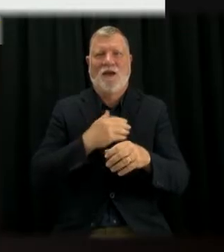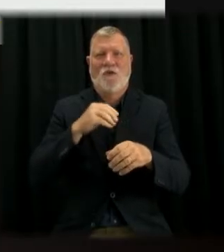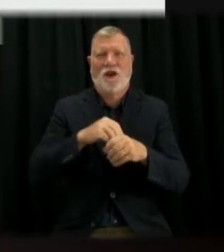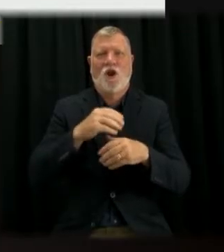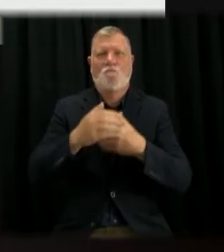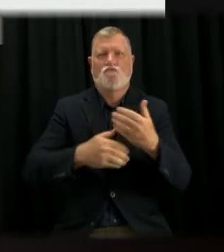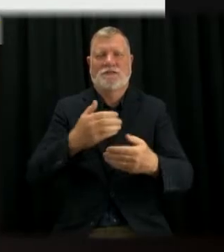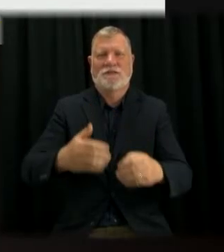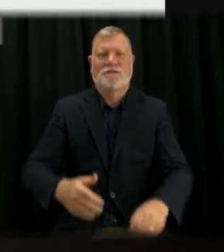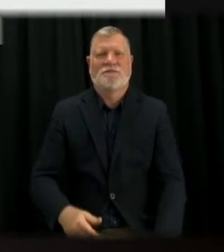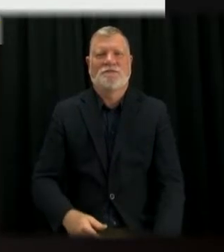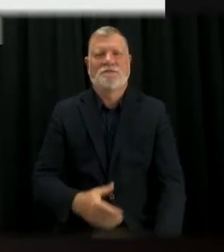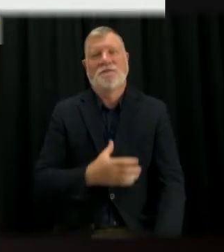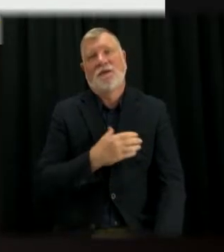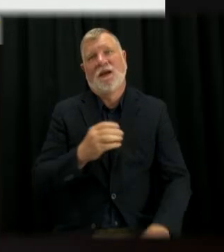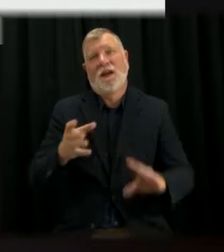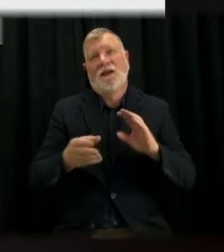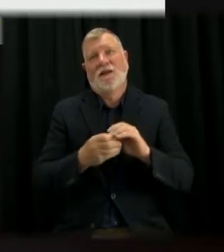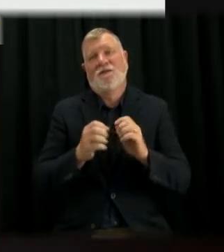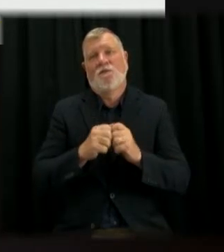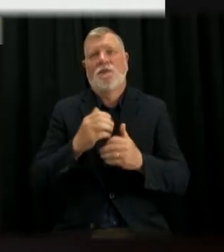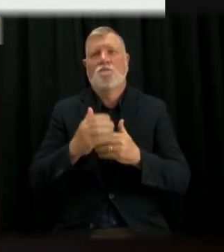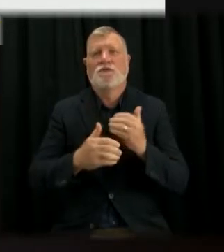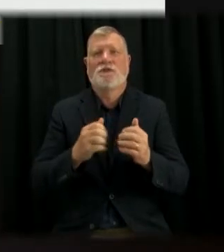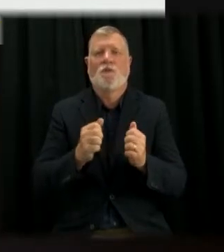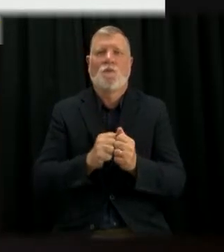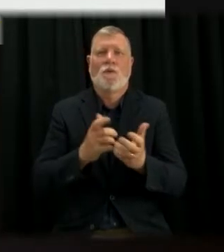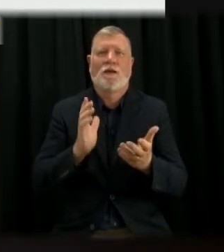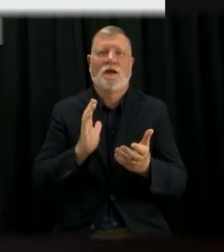Esos estándares en nuestro sistema interno, procesos internos,